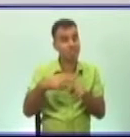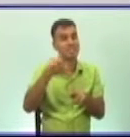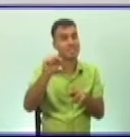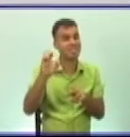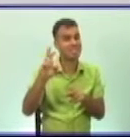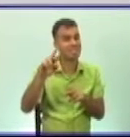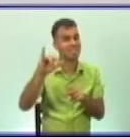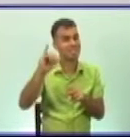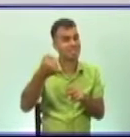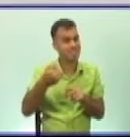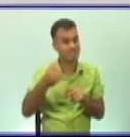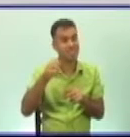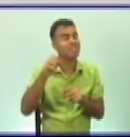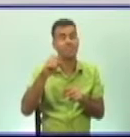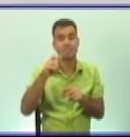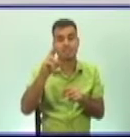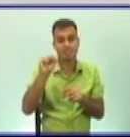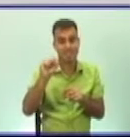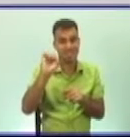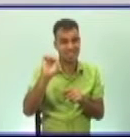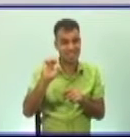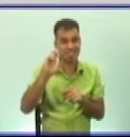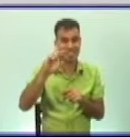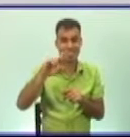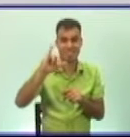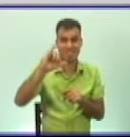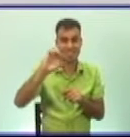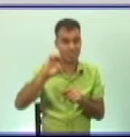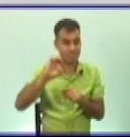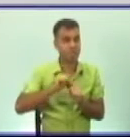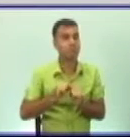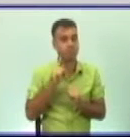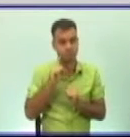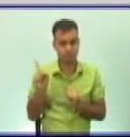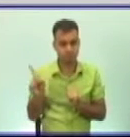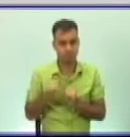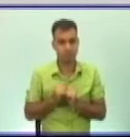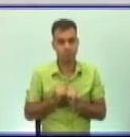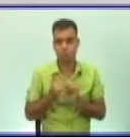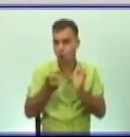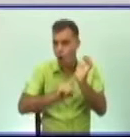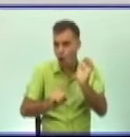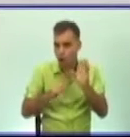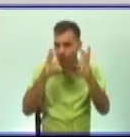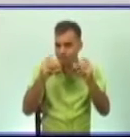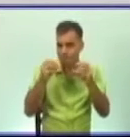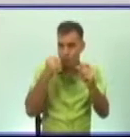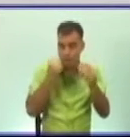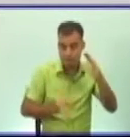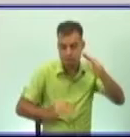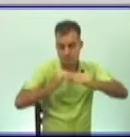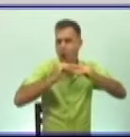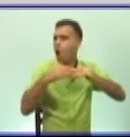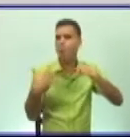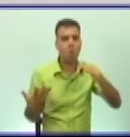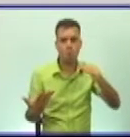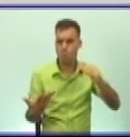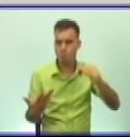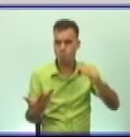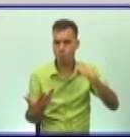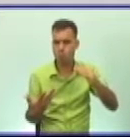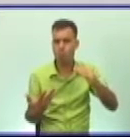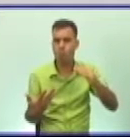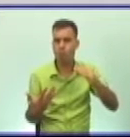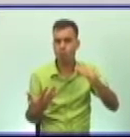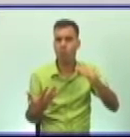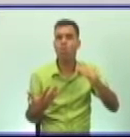amperímetro, determinando el valor de los valores efectivos de la corriente. Pero hay un valor de amplitud máxima de la corriente y hay